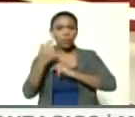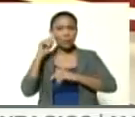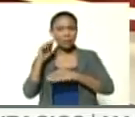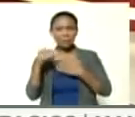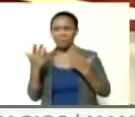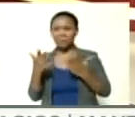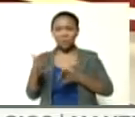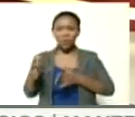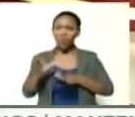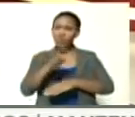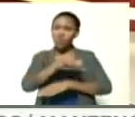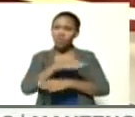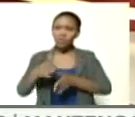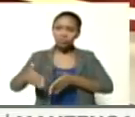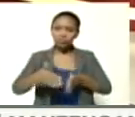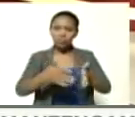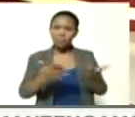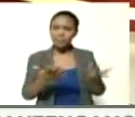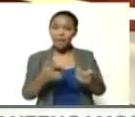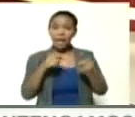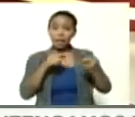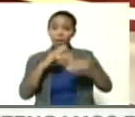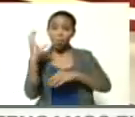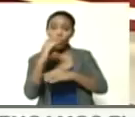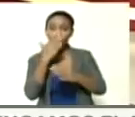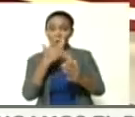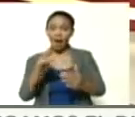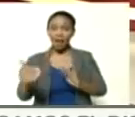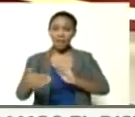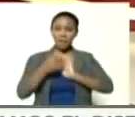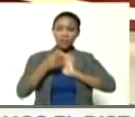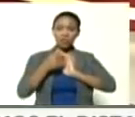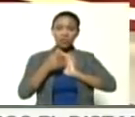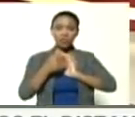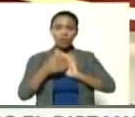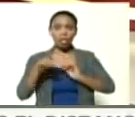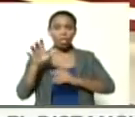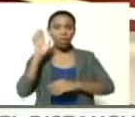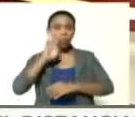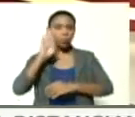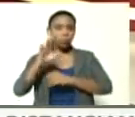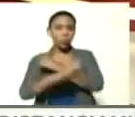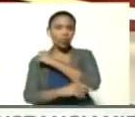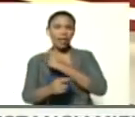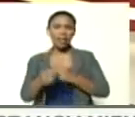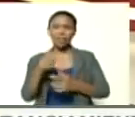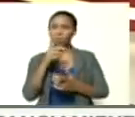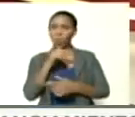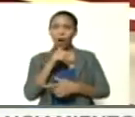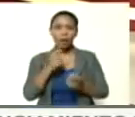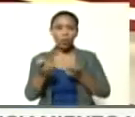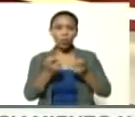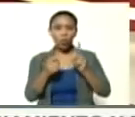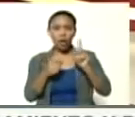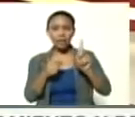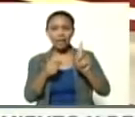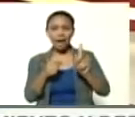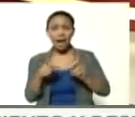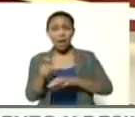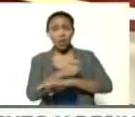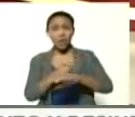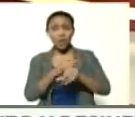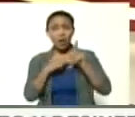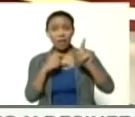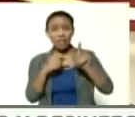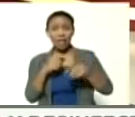¿Por dónde pasaron? Por Colombia. Es decir, que nos afecta directamente la criminalidad, el descontrol, el desgobierno, el narcoestado, el